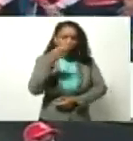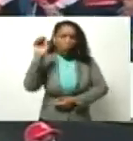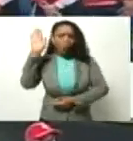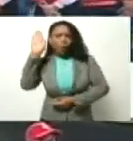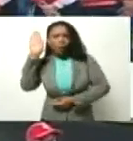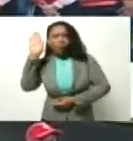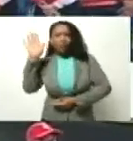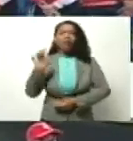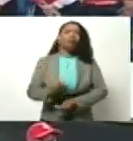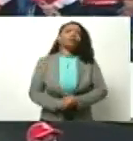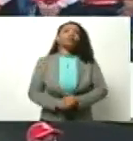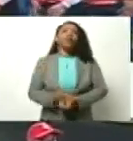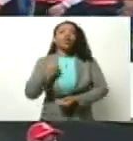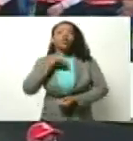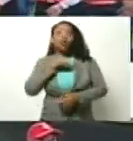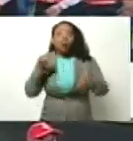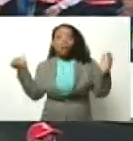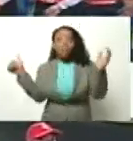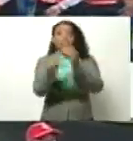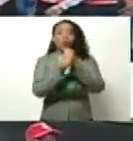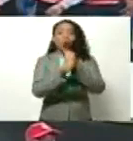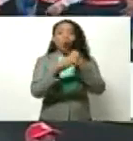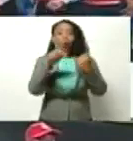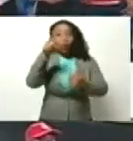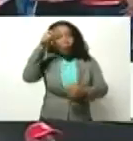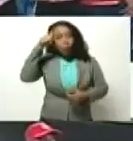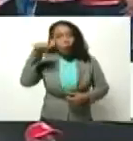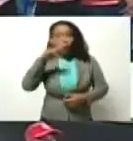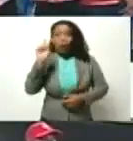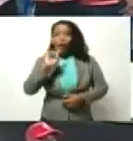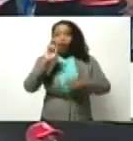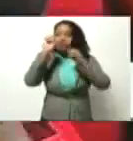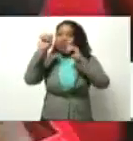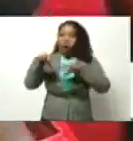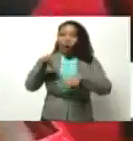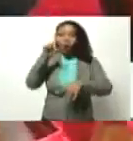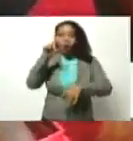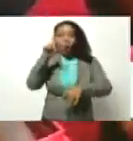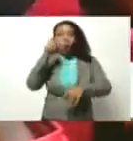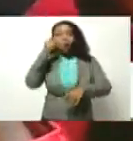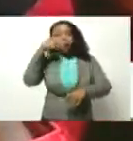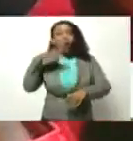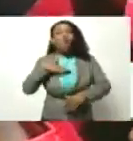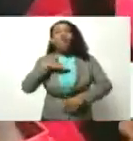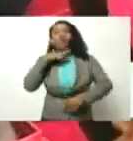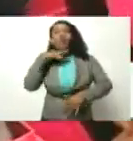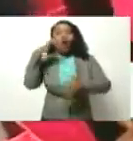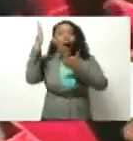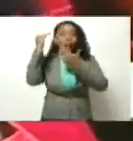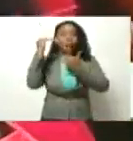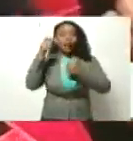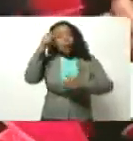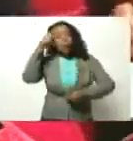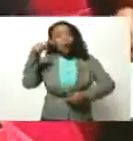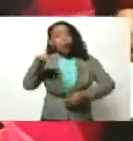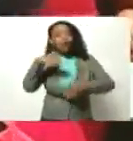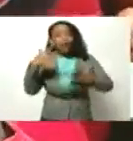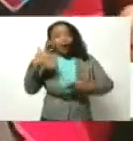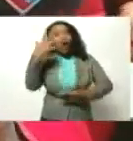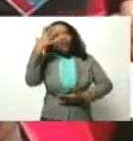y lo que hemos encontrado es un pueblo que no se rinde un pueblo cargado de Esperanza un pueblo que